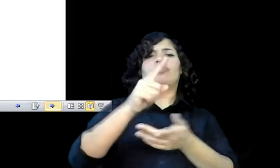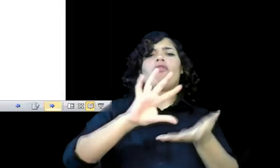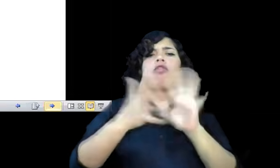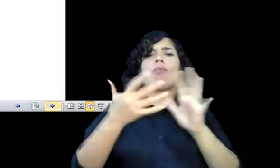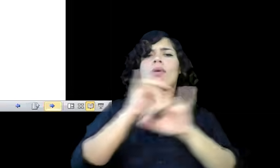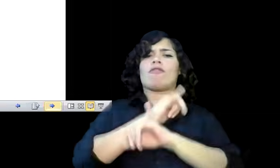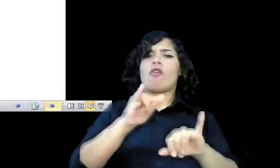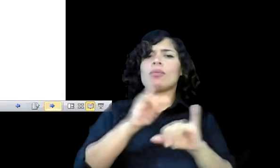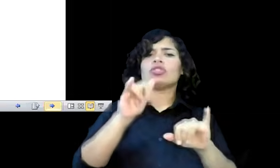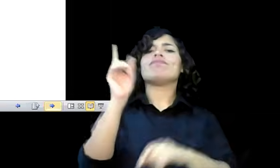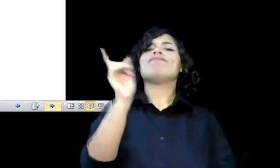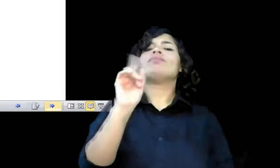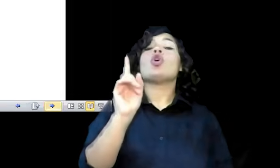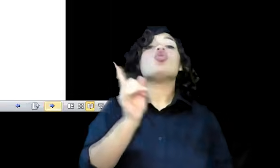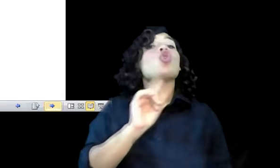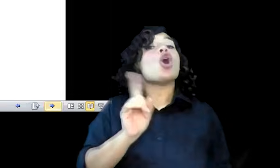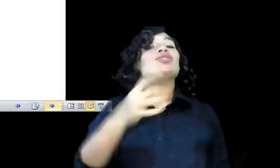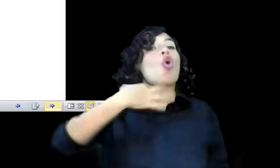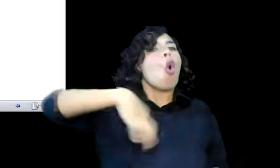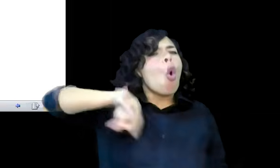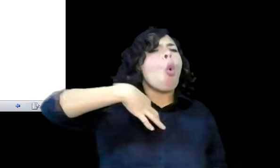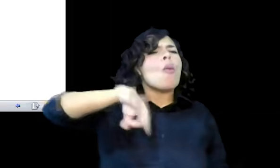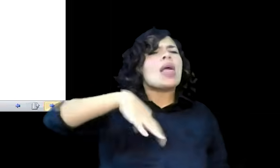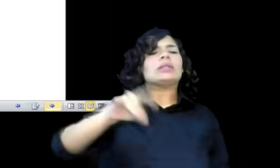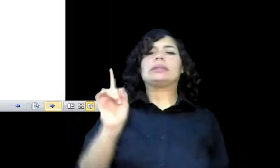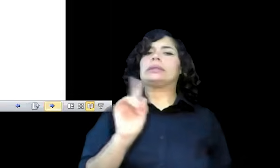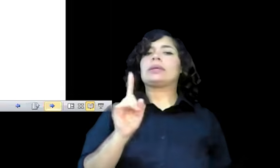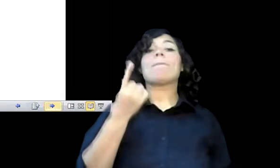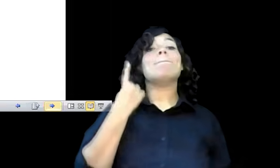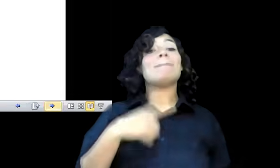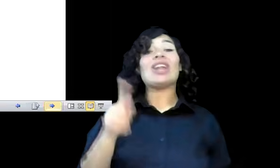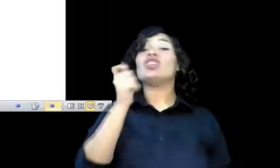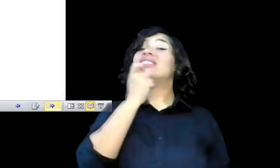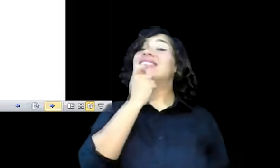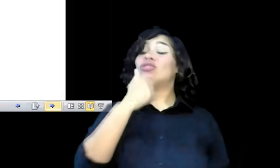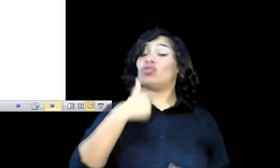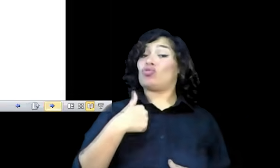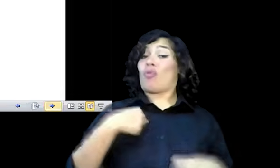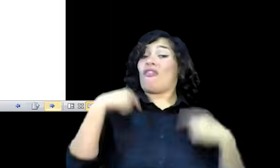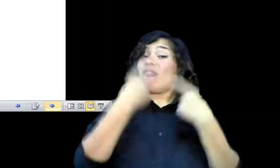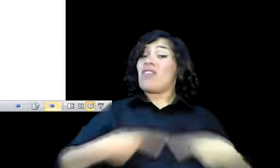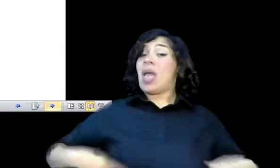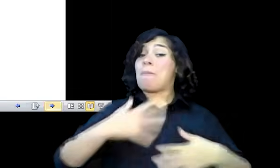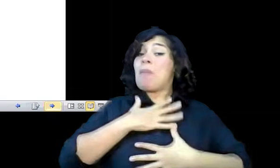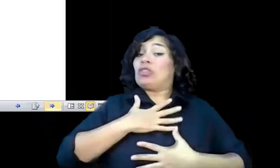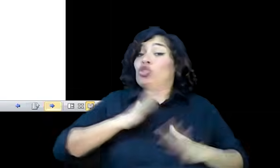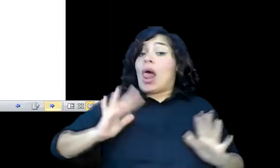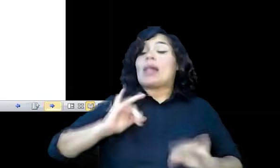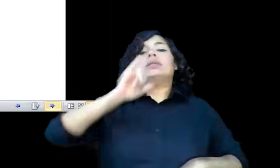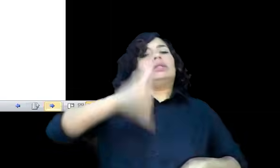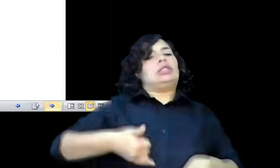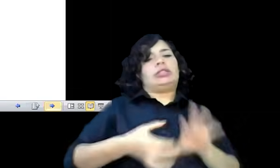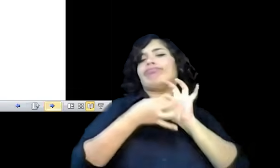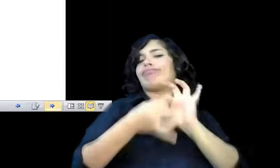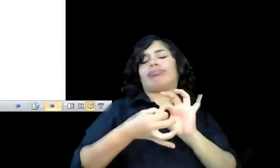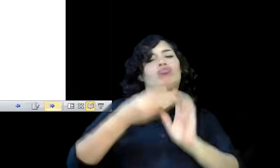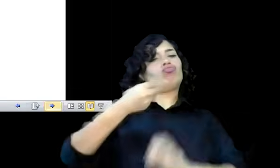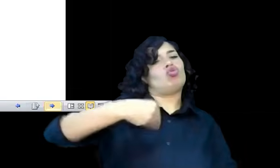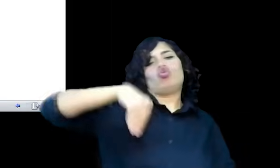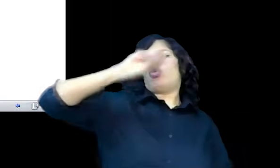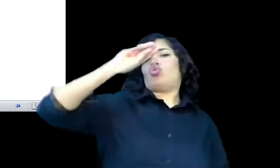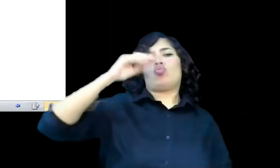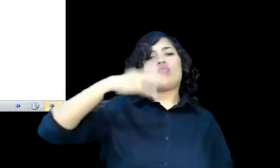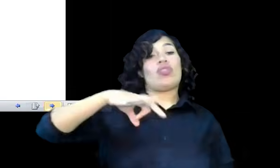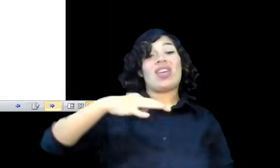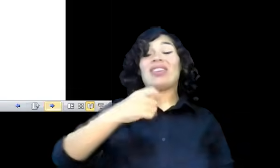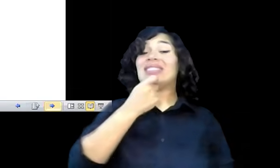de la exención, o sea, no es obligatorio, pero si voy a usar la exención de bienes personales, sí tengo la obligación de subirlo, si no, no puedo